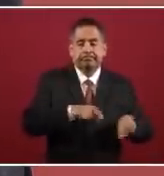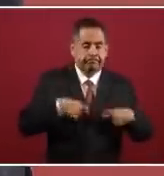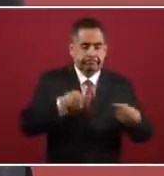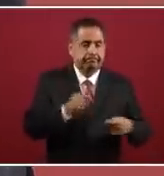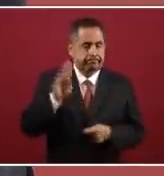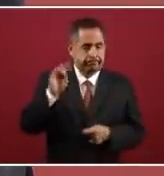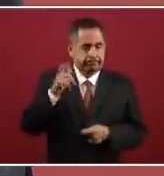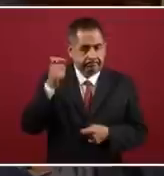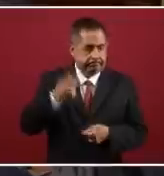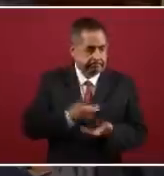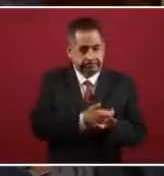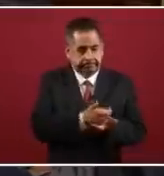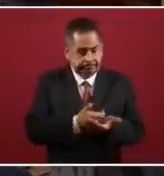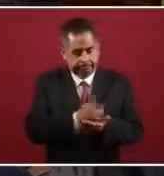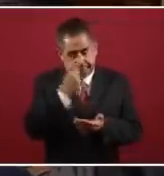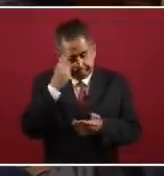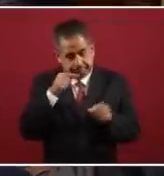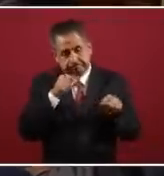becas para